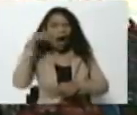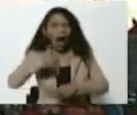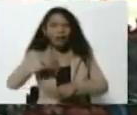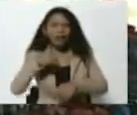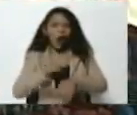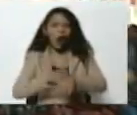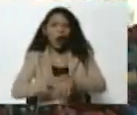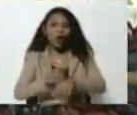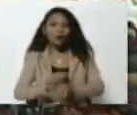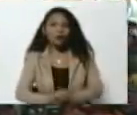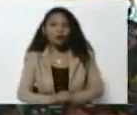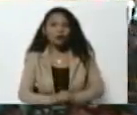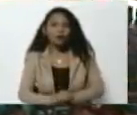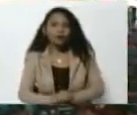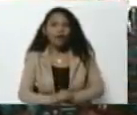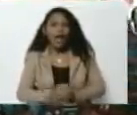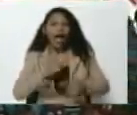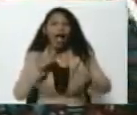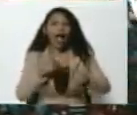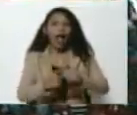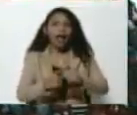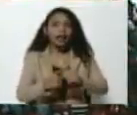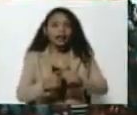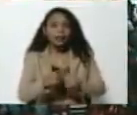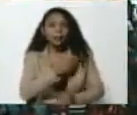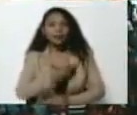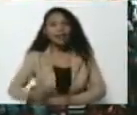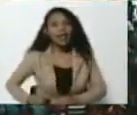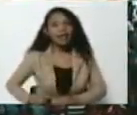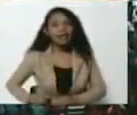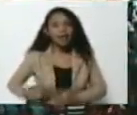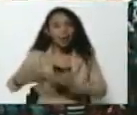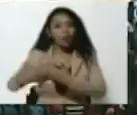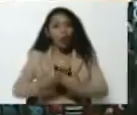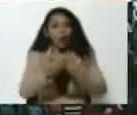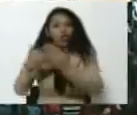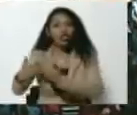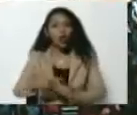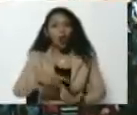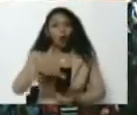hora expresidente de los Estados Unidos de Norteamérica.